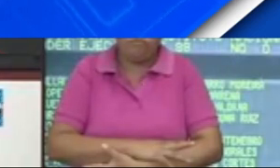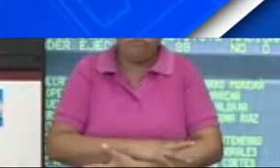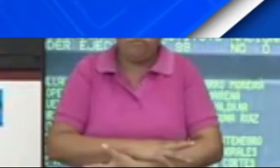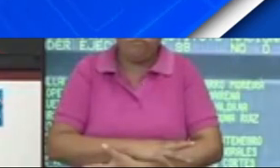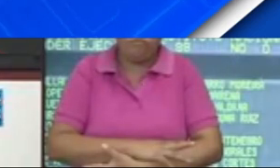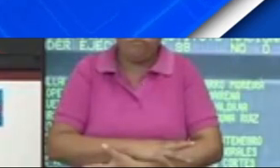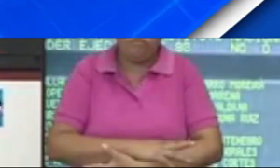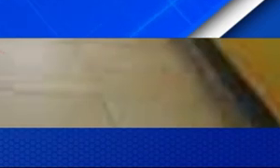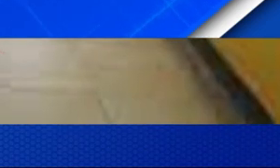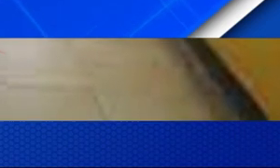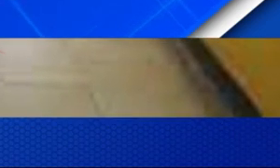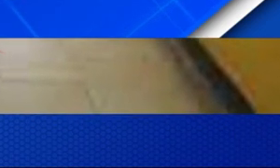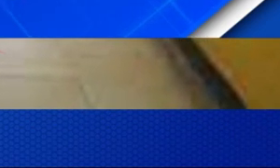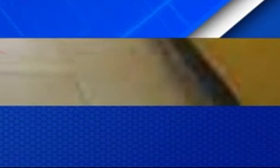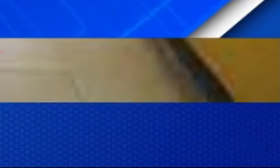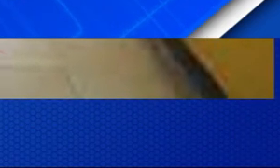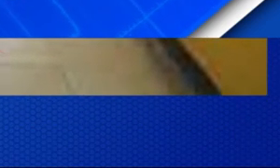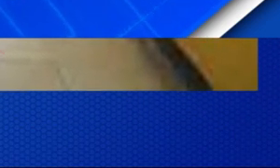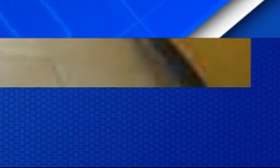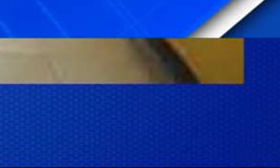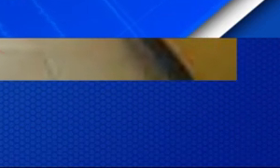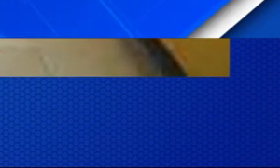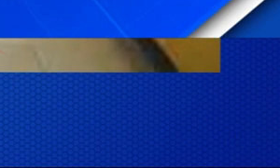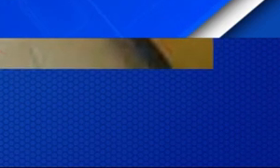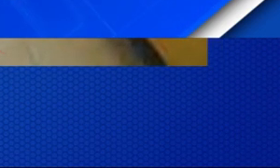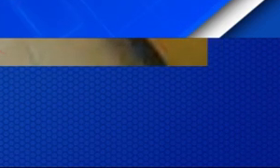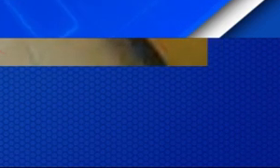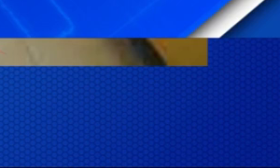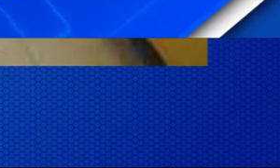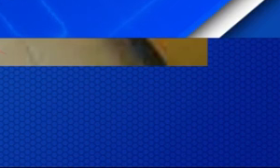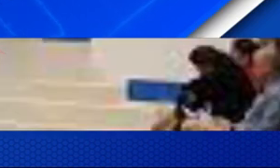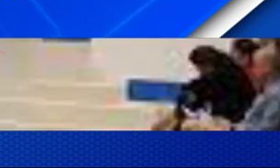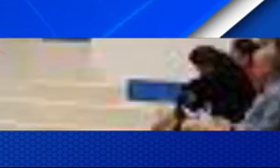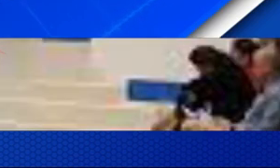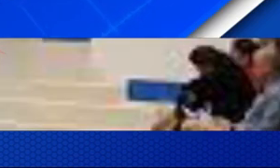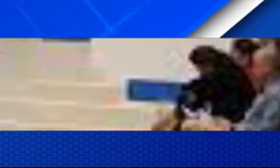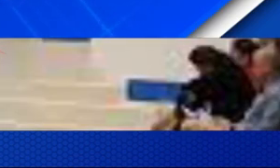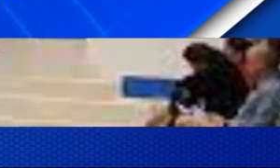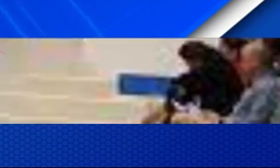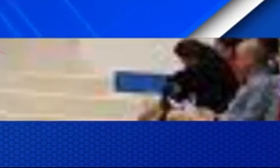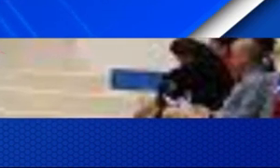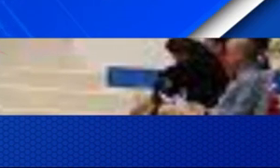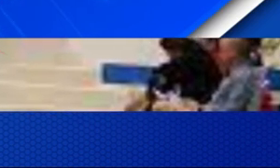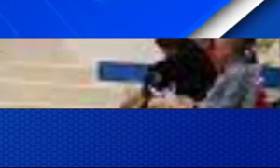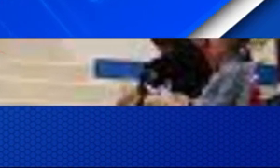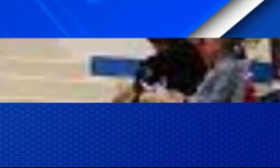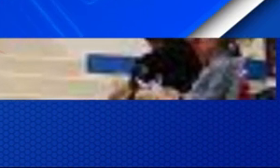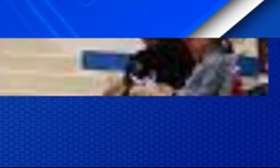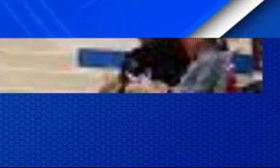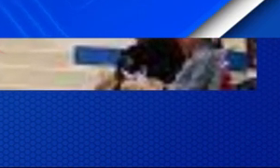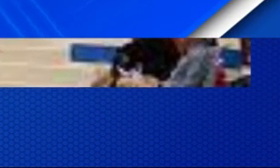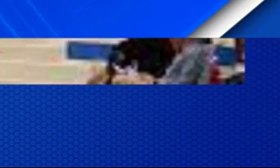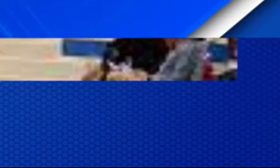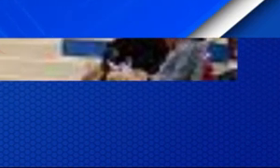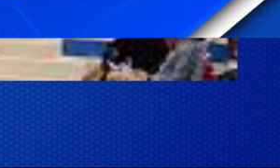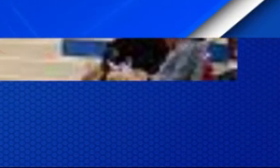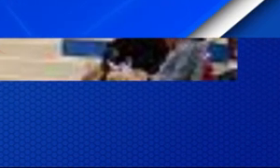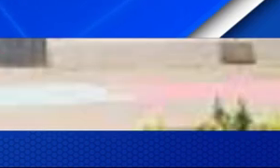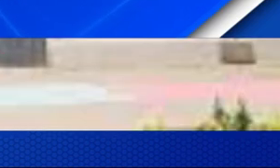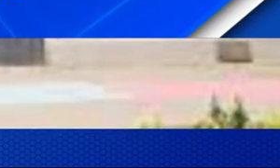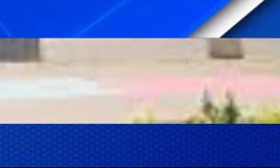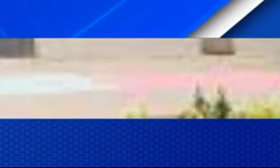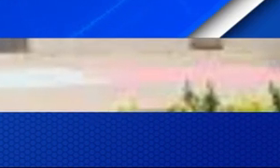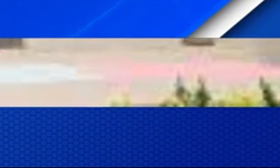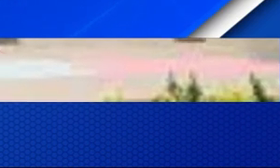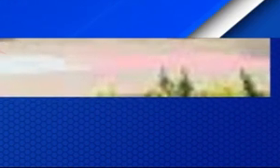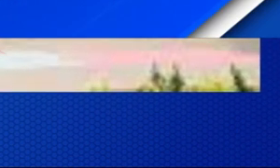Poder Ejecutivo. Dicha ley del INATEC lo eleva a categoría de ente autónomo, incorpora su nombre jurídico en